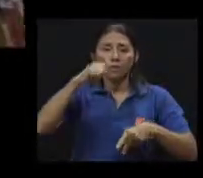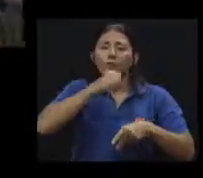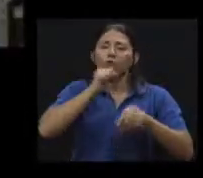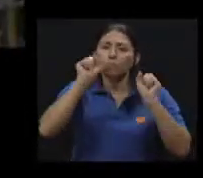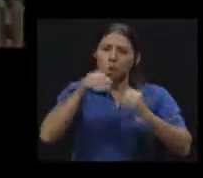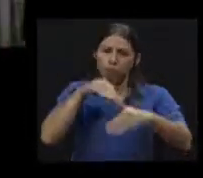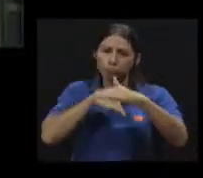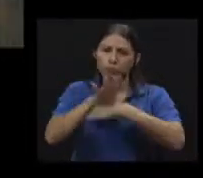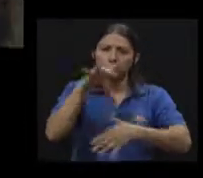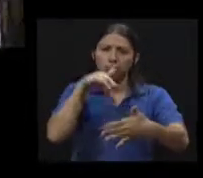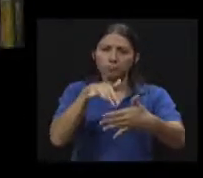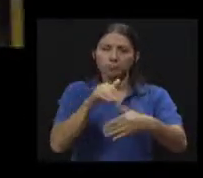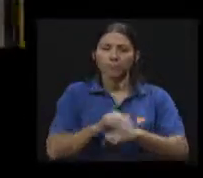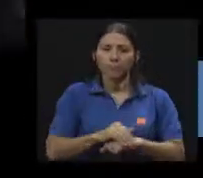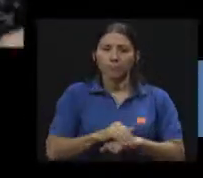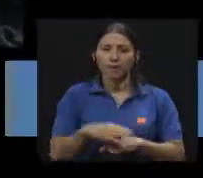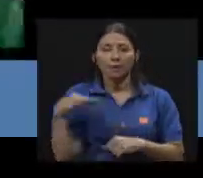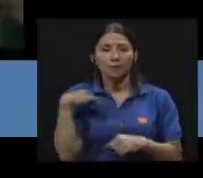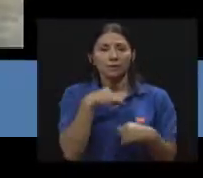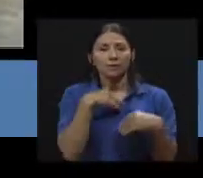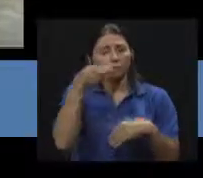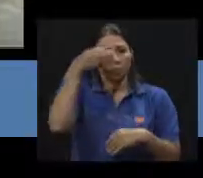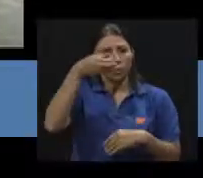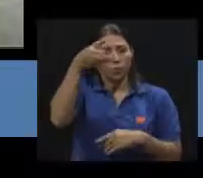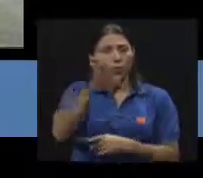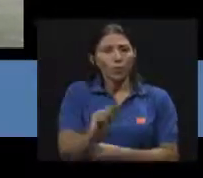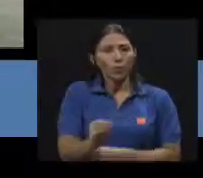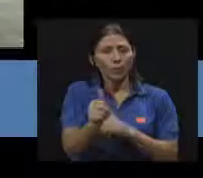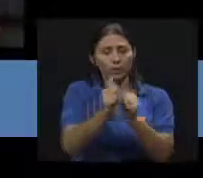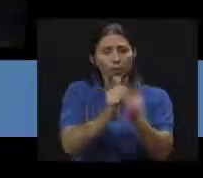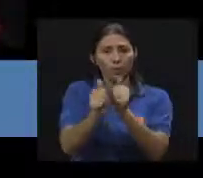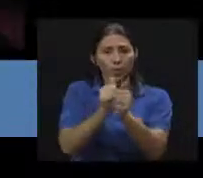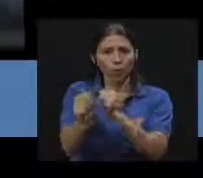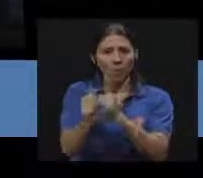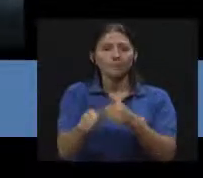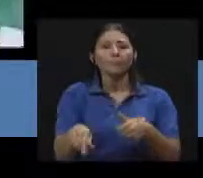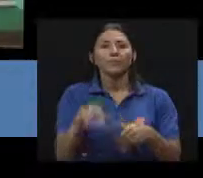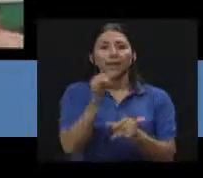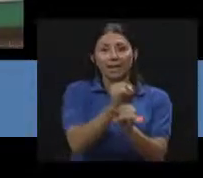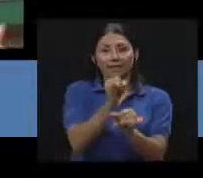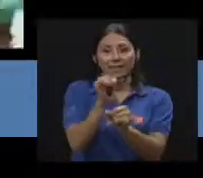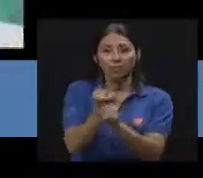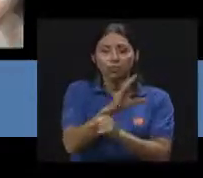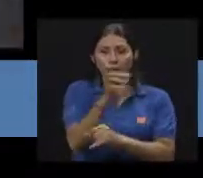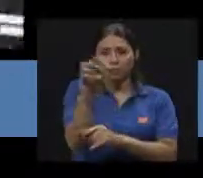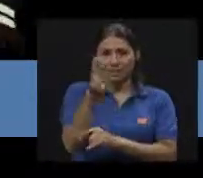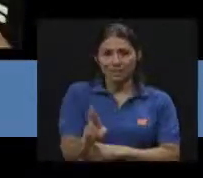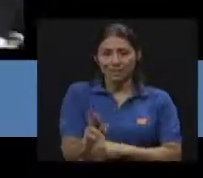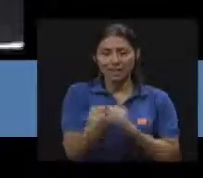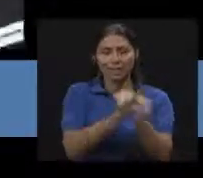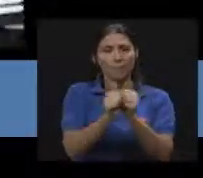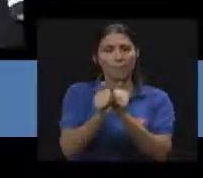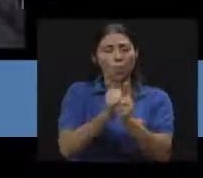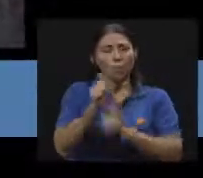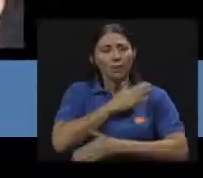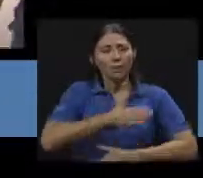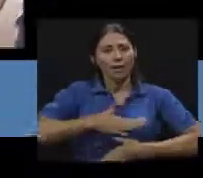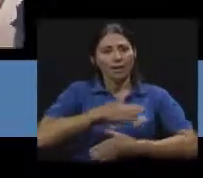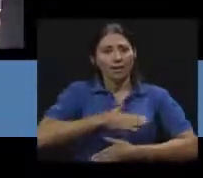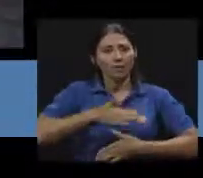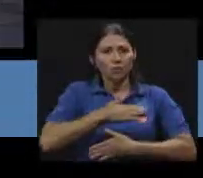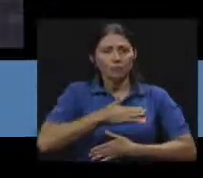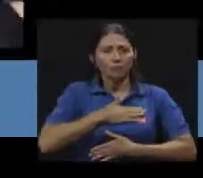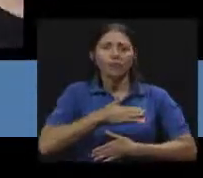educación de la persona adulta mayor. El Ministerio de Cultura, Juventud y Deportes y el Instituto Costarricense del Deporte y